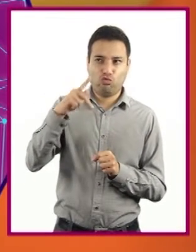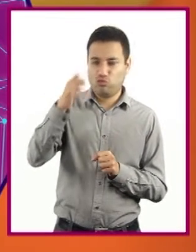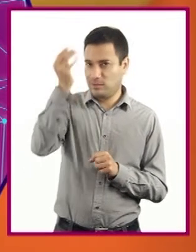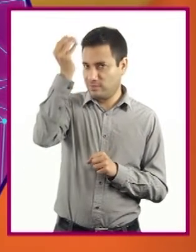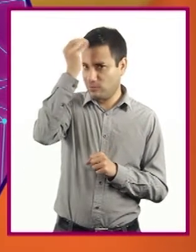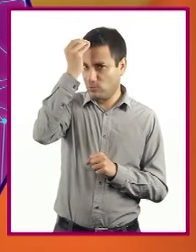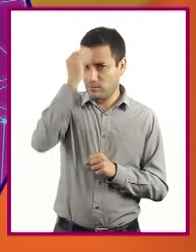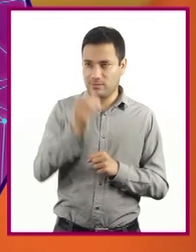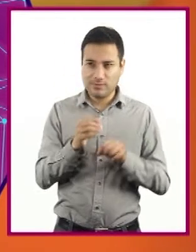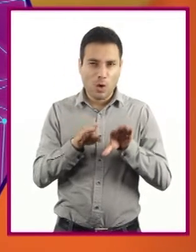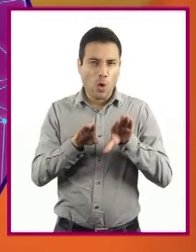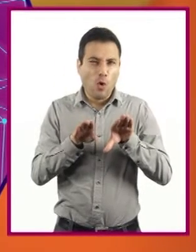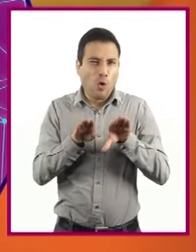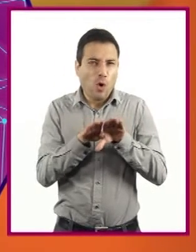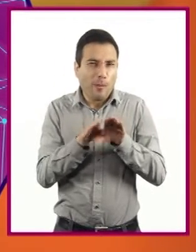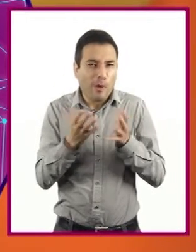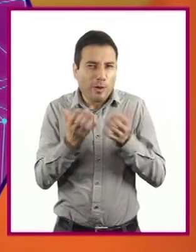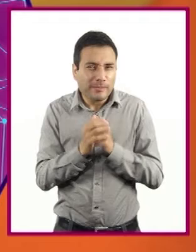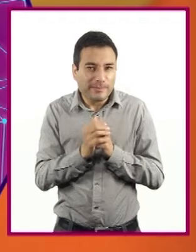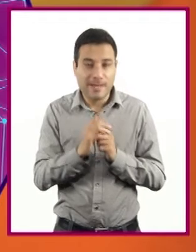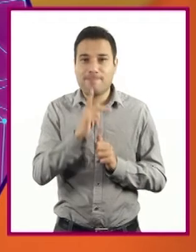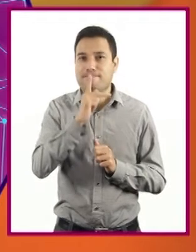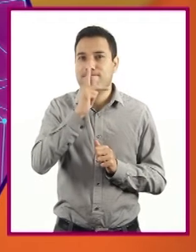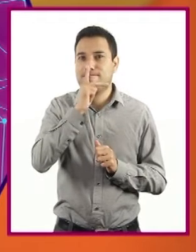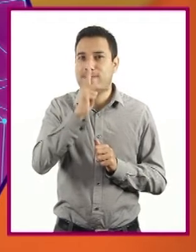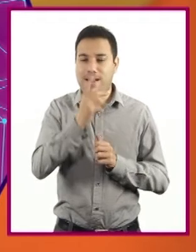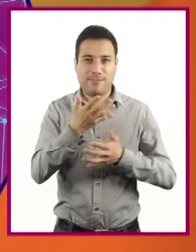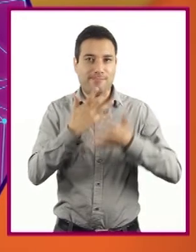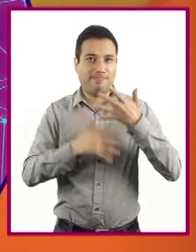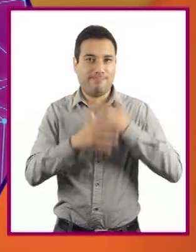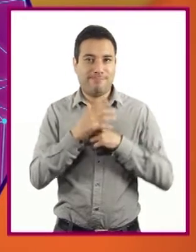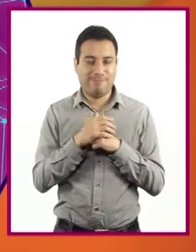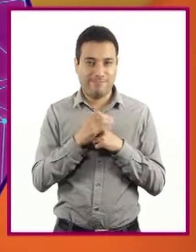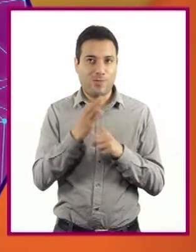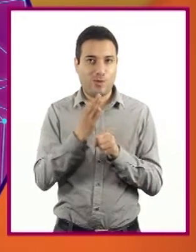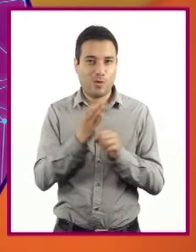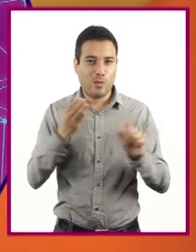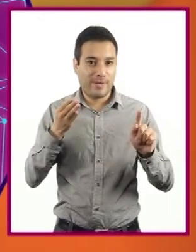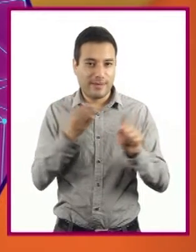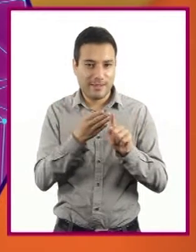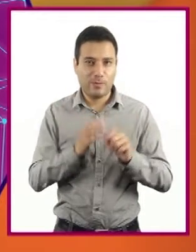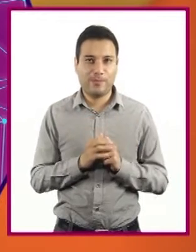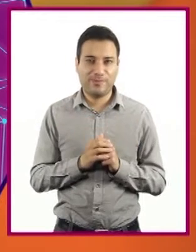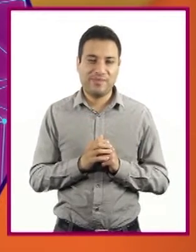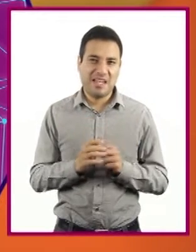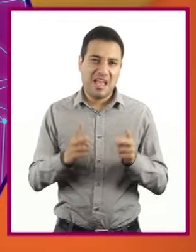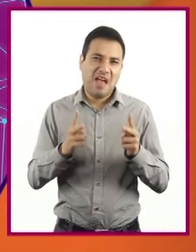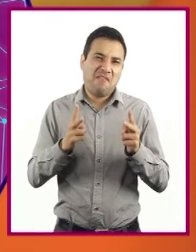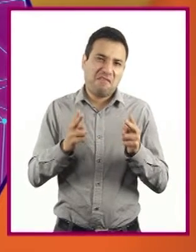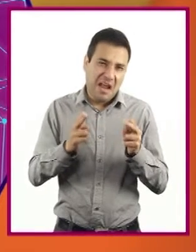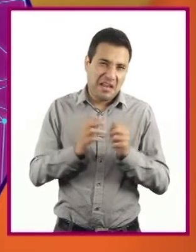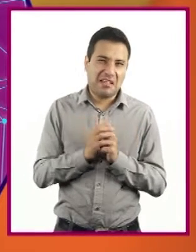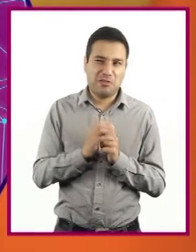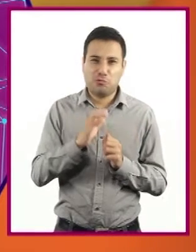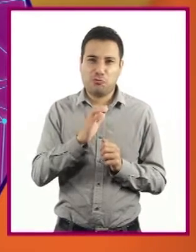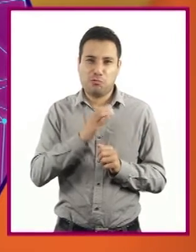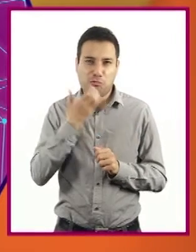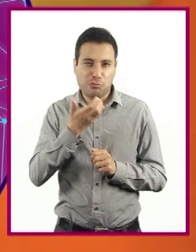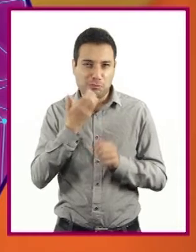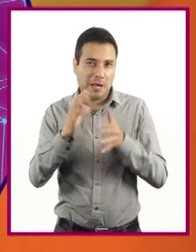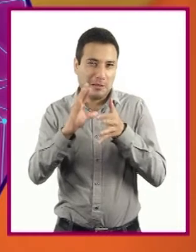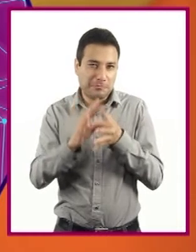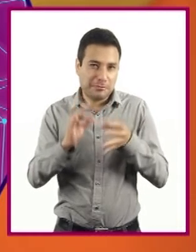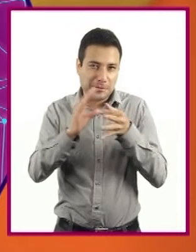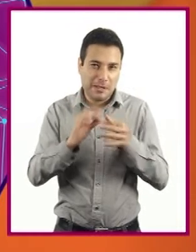estará dedicada a desarrollar el aprendizaje esperado, recopila y comparte refranes, dichos y pregones populares, con